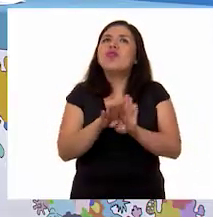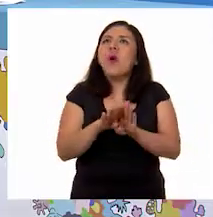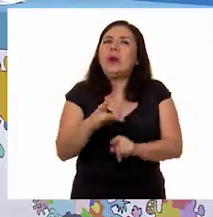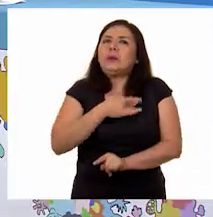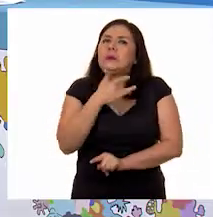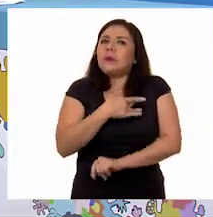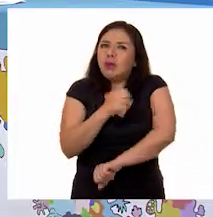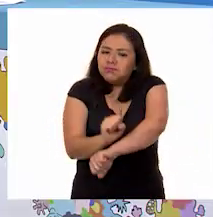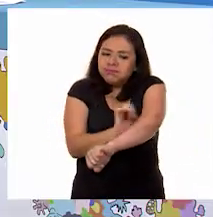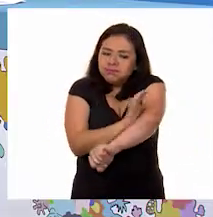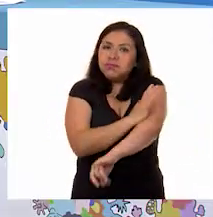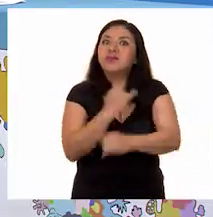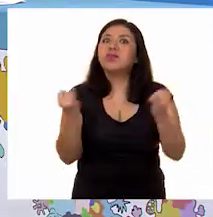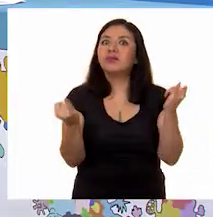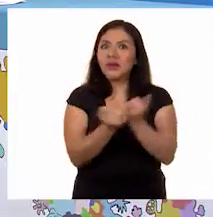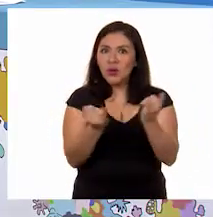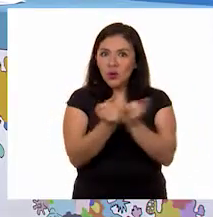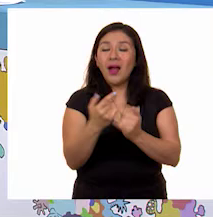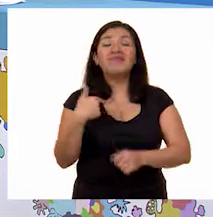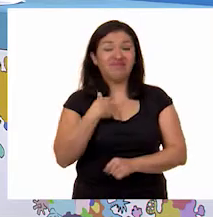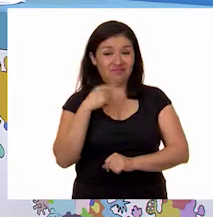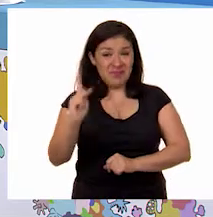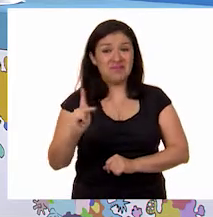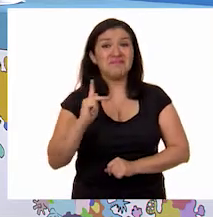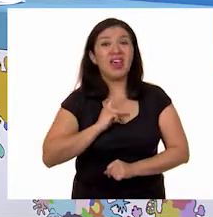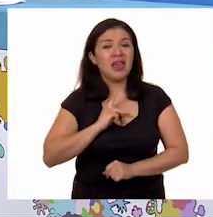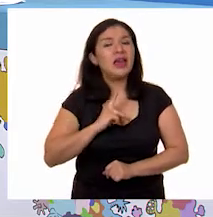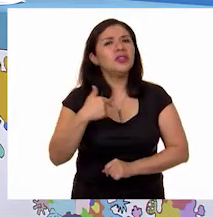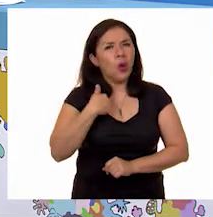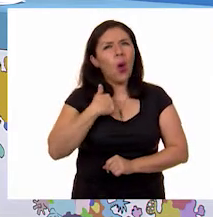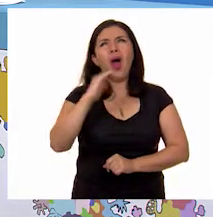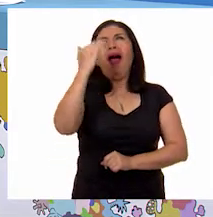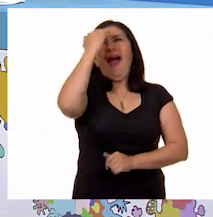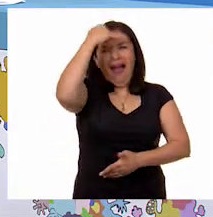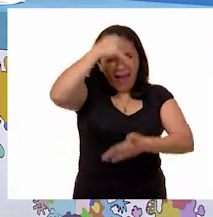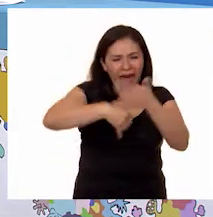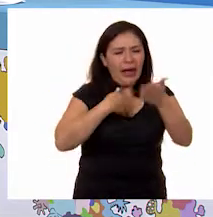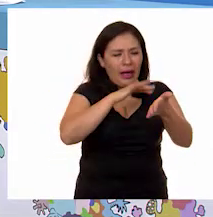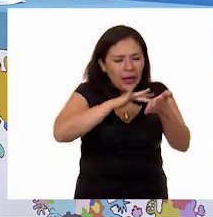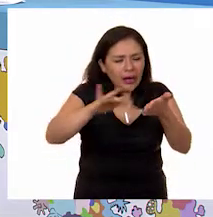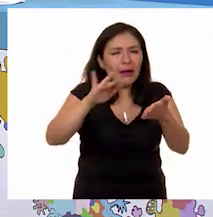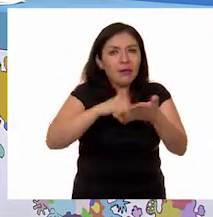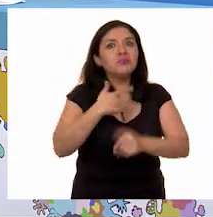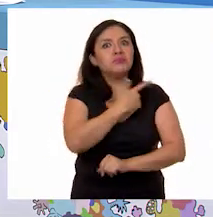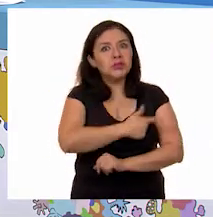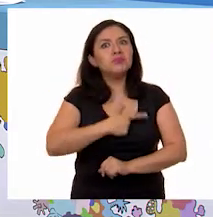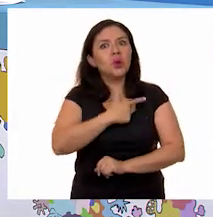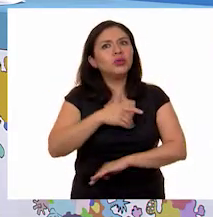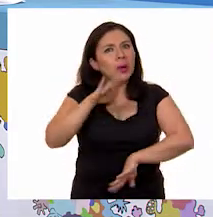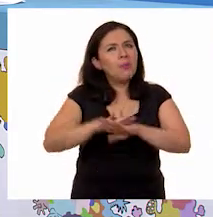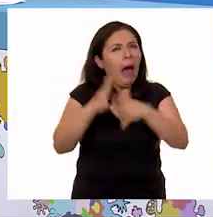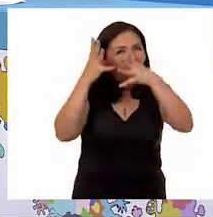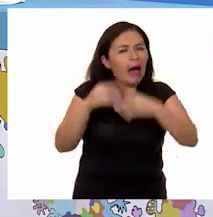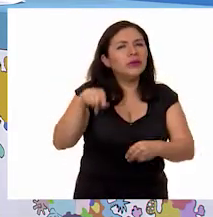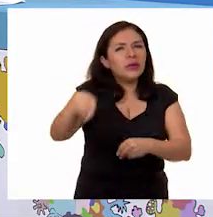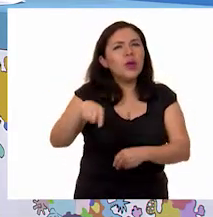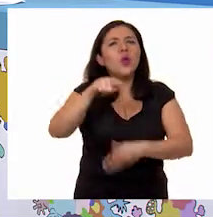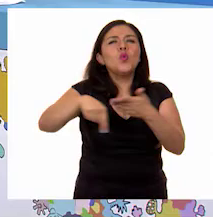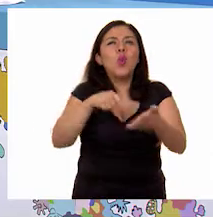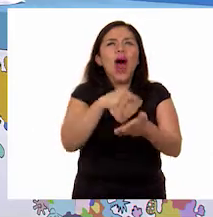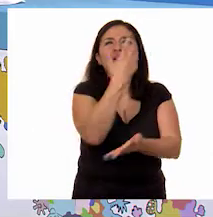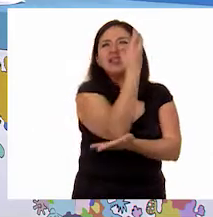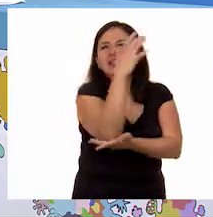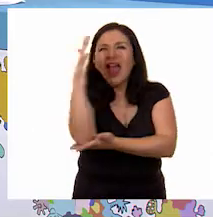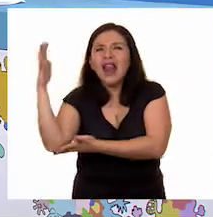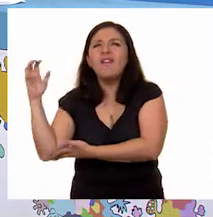también siempre me impacta la lectura de sus textos, no importa cuánto los conozca. Me gusta que la mayoría de ellos suceden en la selva